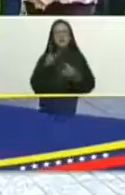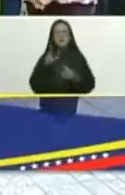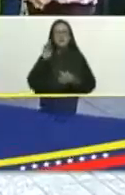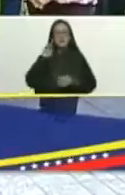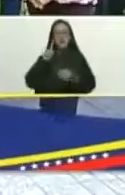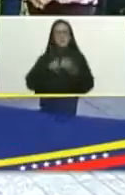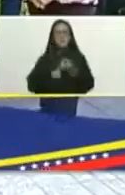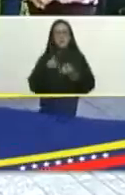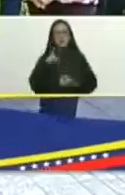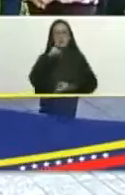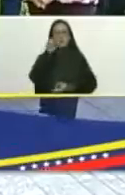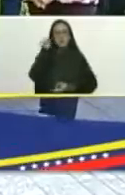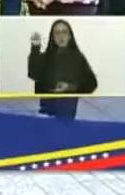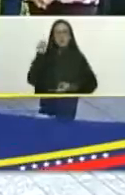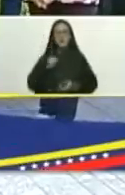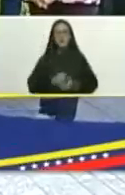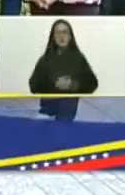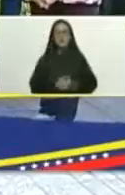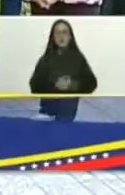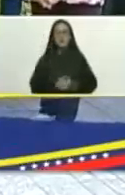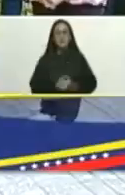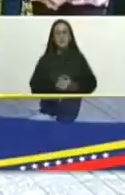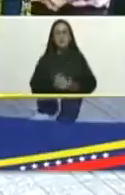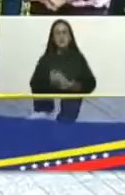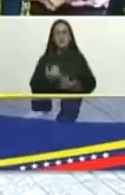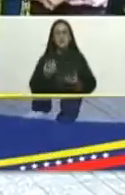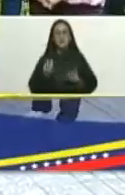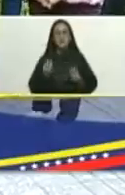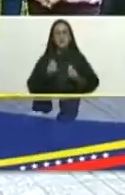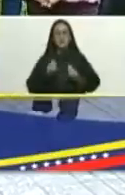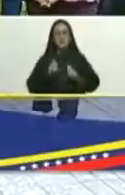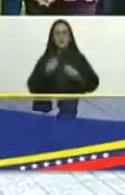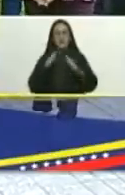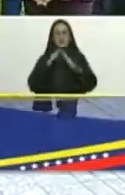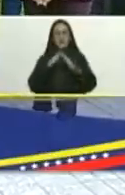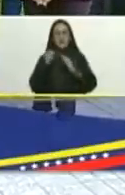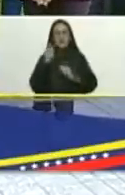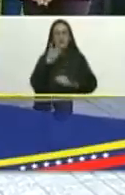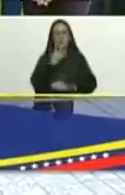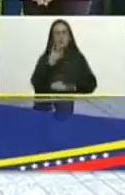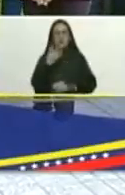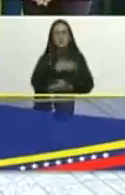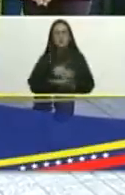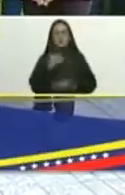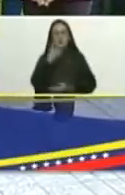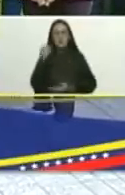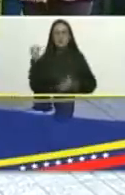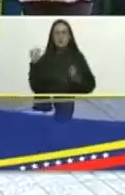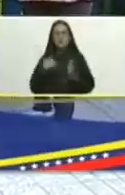Flores, porque llegó el día de la vivienda, 4.400.000,